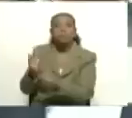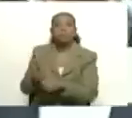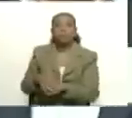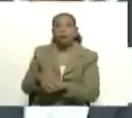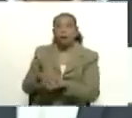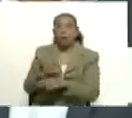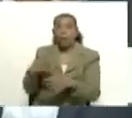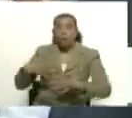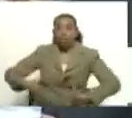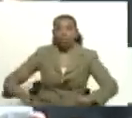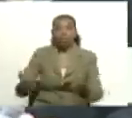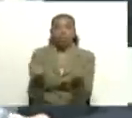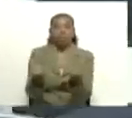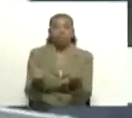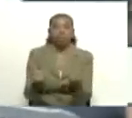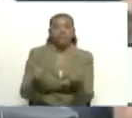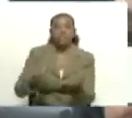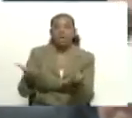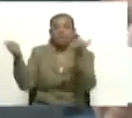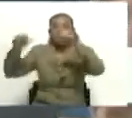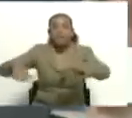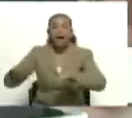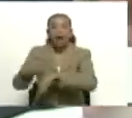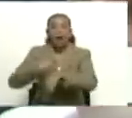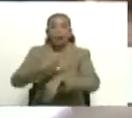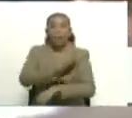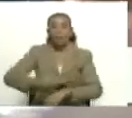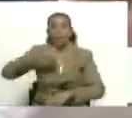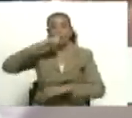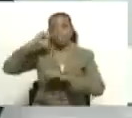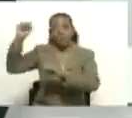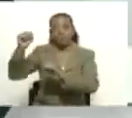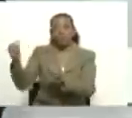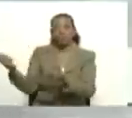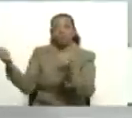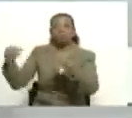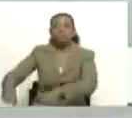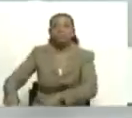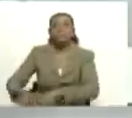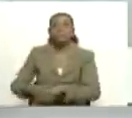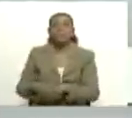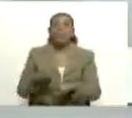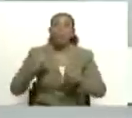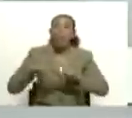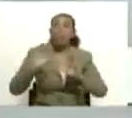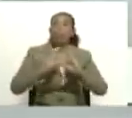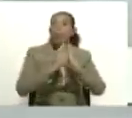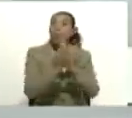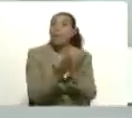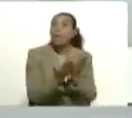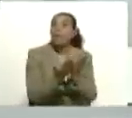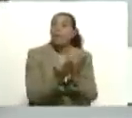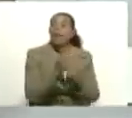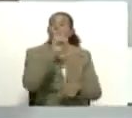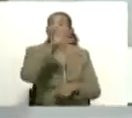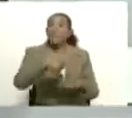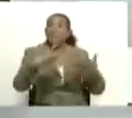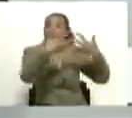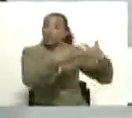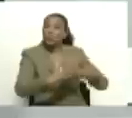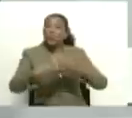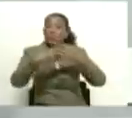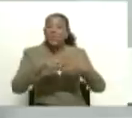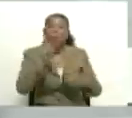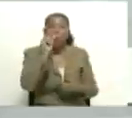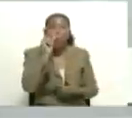pleno de las riquezas petroleras y derrocar a Nicolás Maduro. Después hay otro libro que se publica, el de Mark Esper, que se